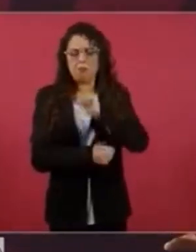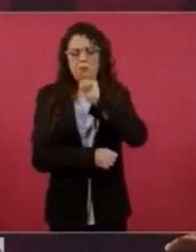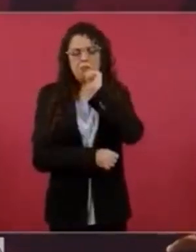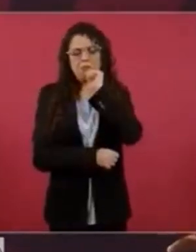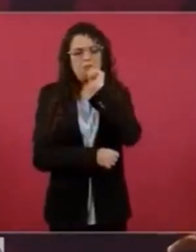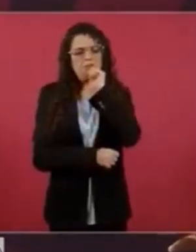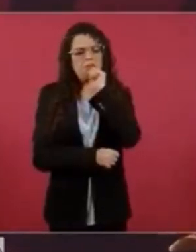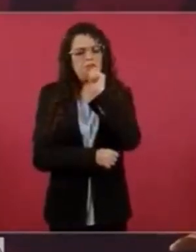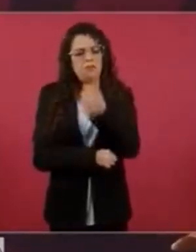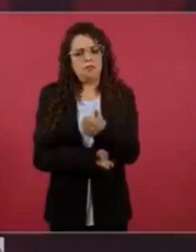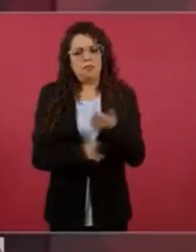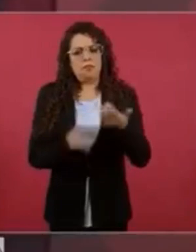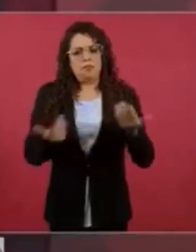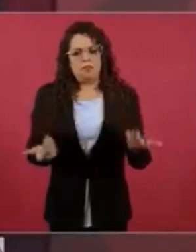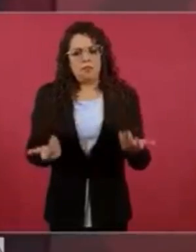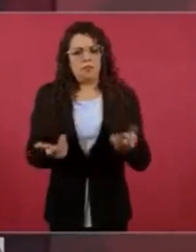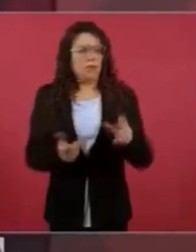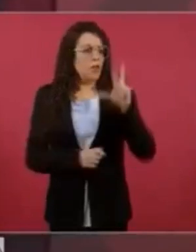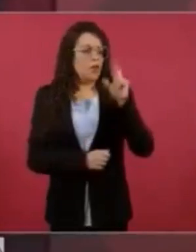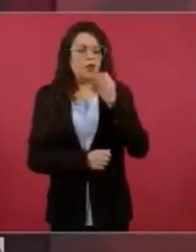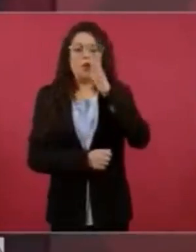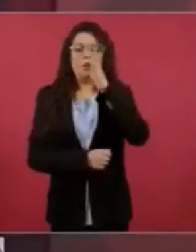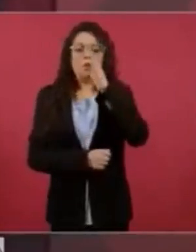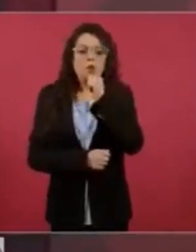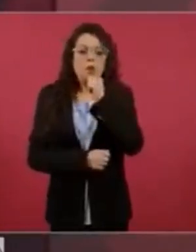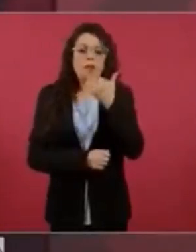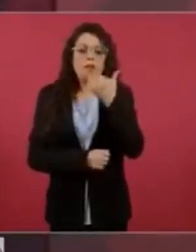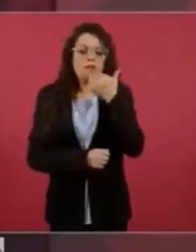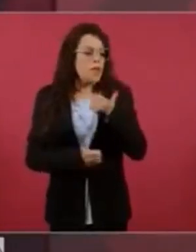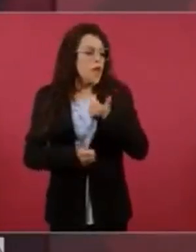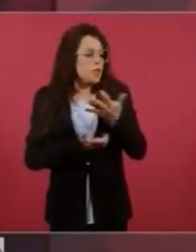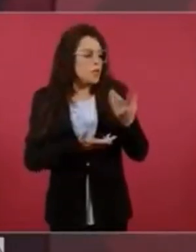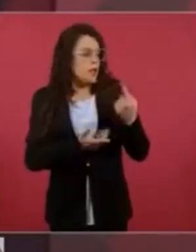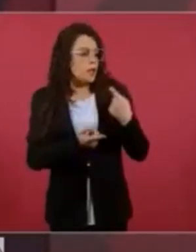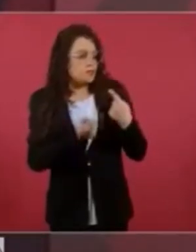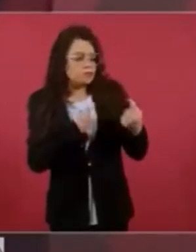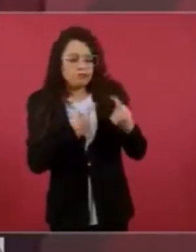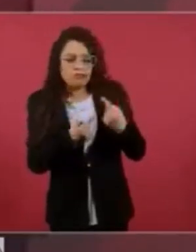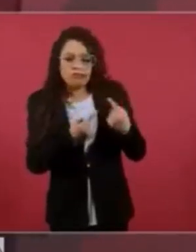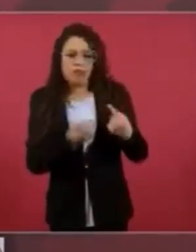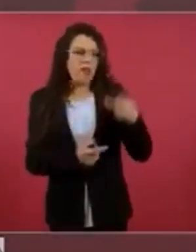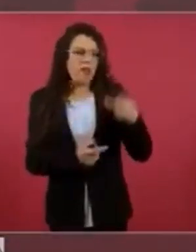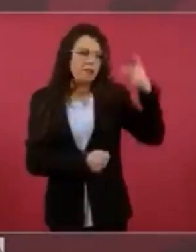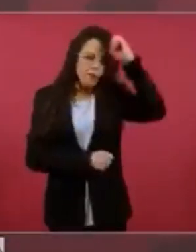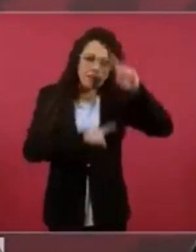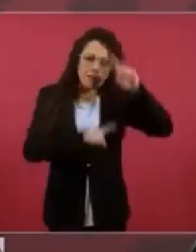Sencillamente no nos entendimos. Nosotros buscábamos que